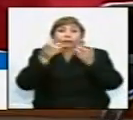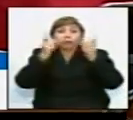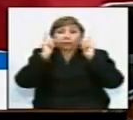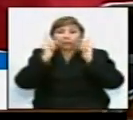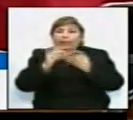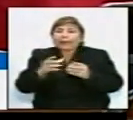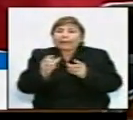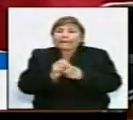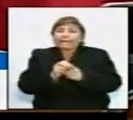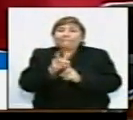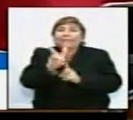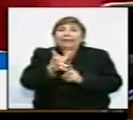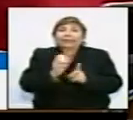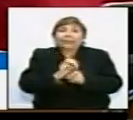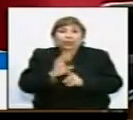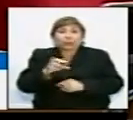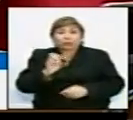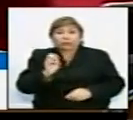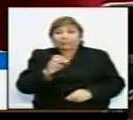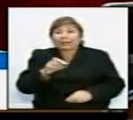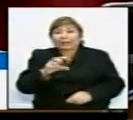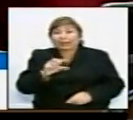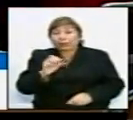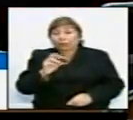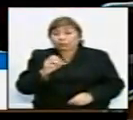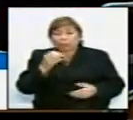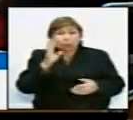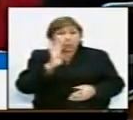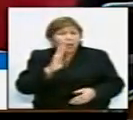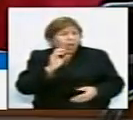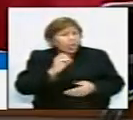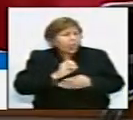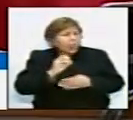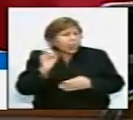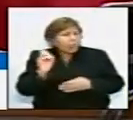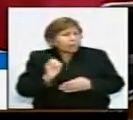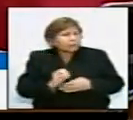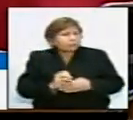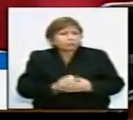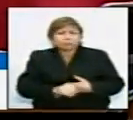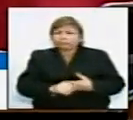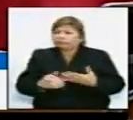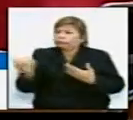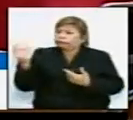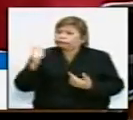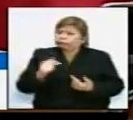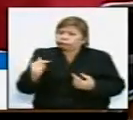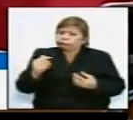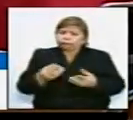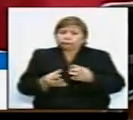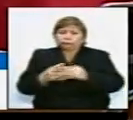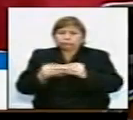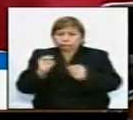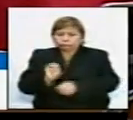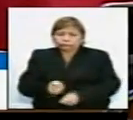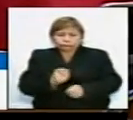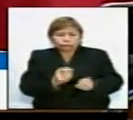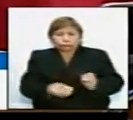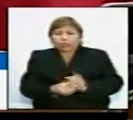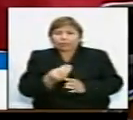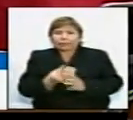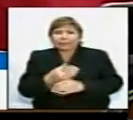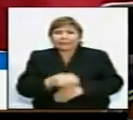tema de espárragos. 40% de lo que se produce y se exporta viene de pequeños productores de la agricultura